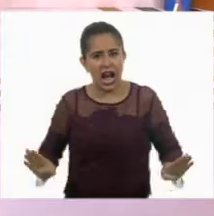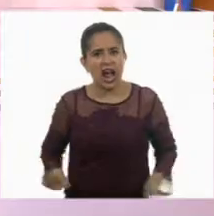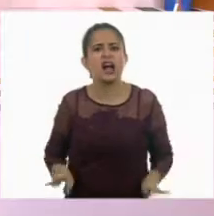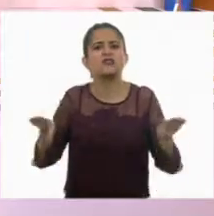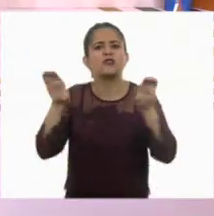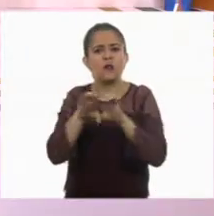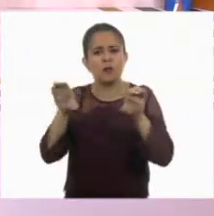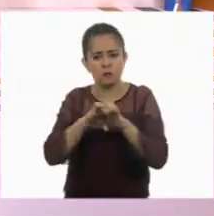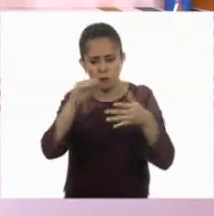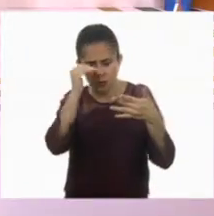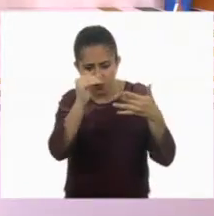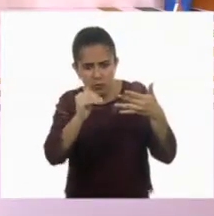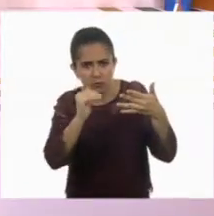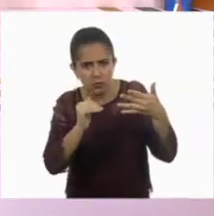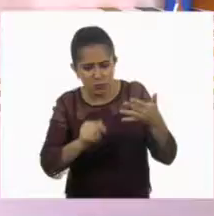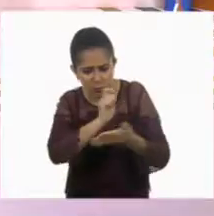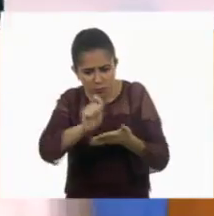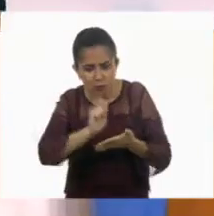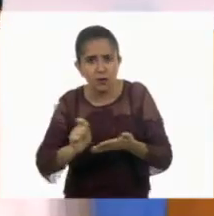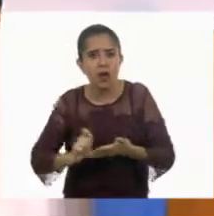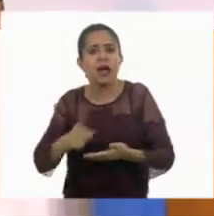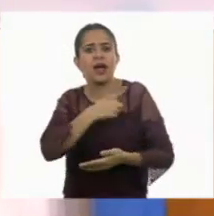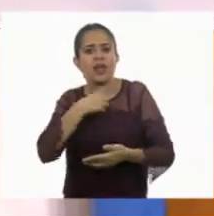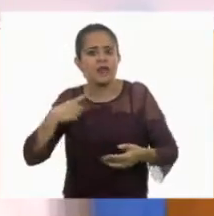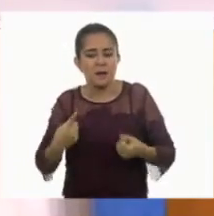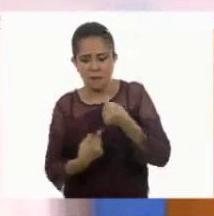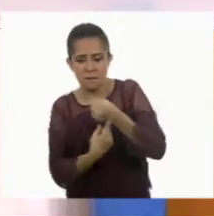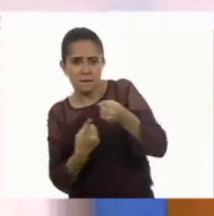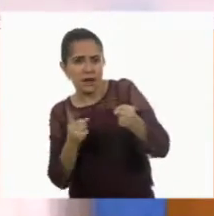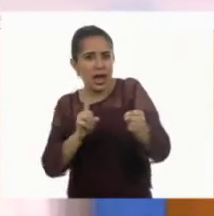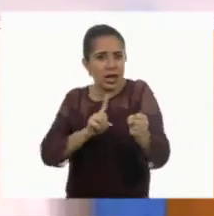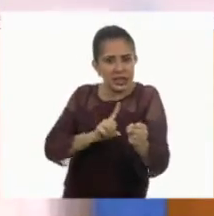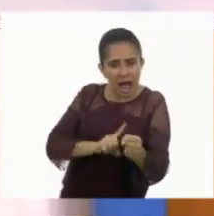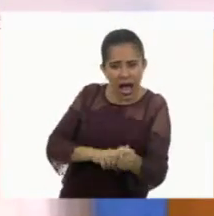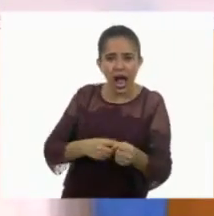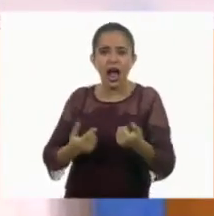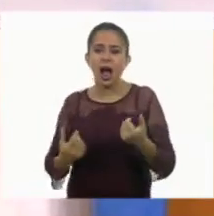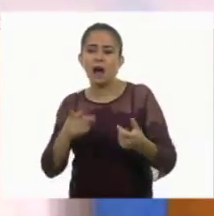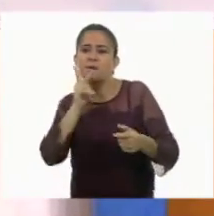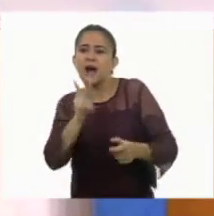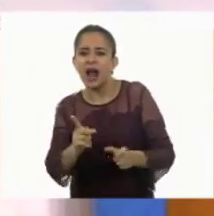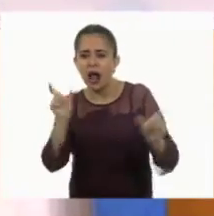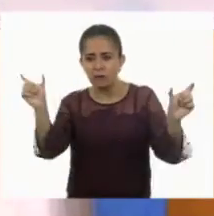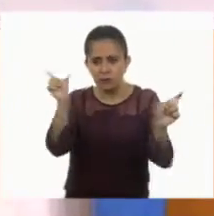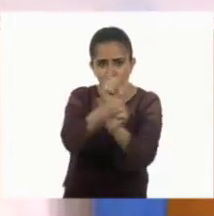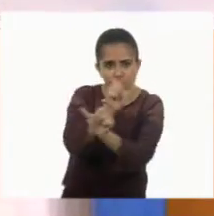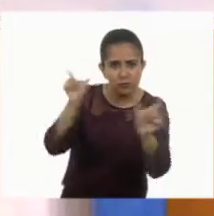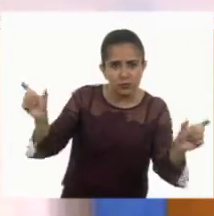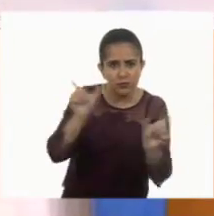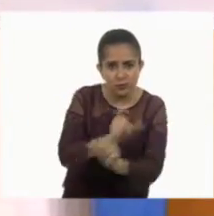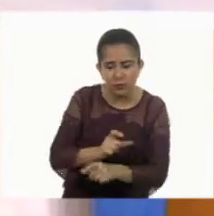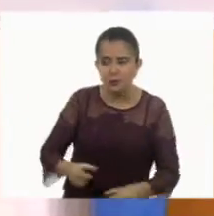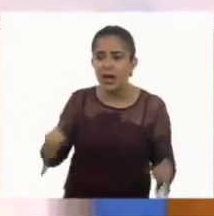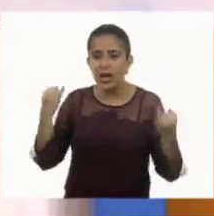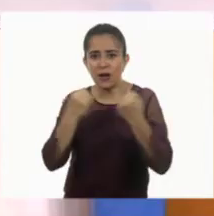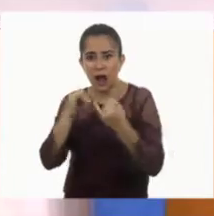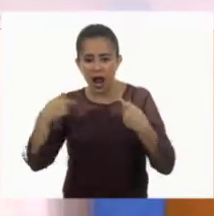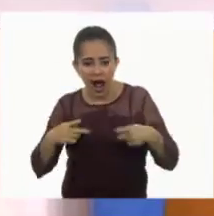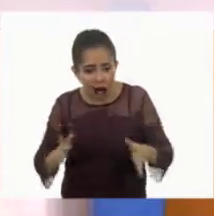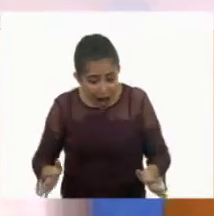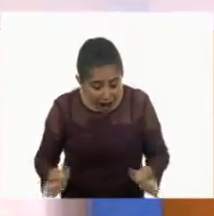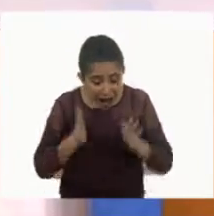Exacto. Sí, es decir, que tiene que tener un doble sentido, un juego de palabras y también ese factor sorpresa. A veces